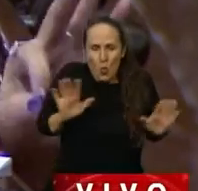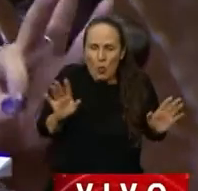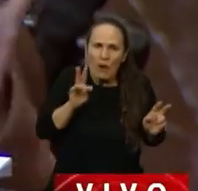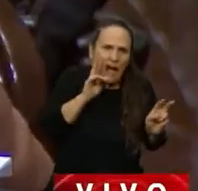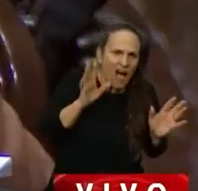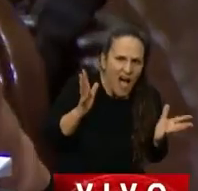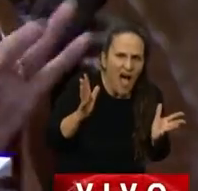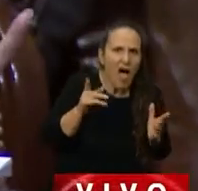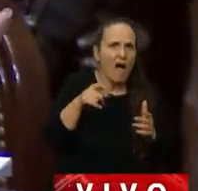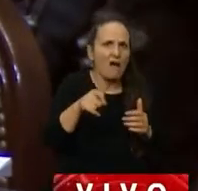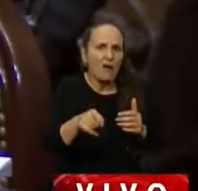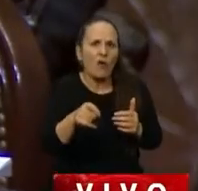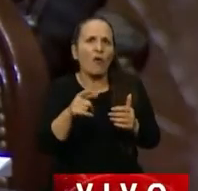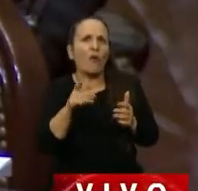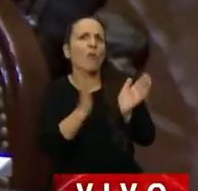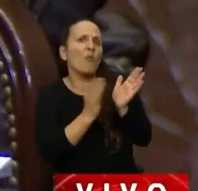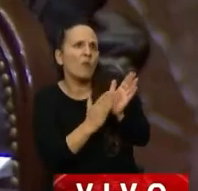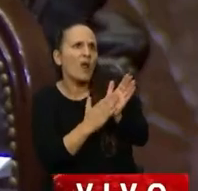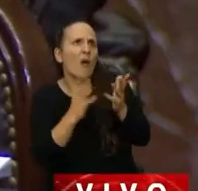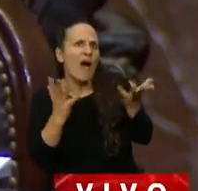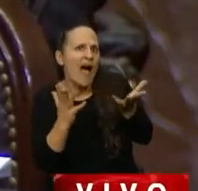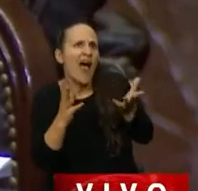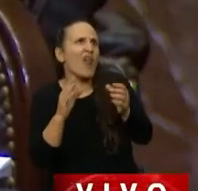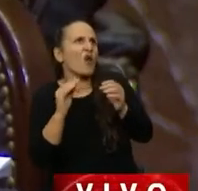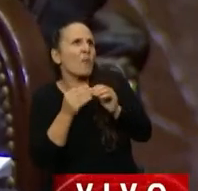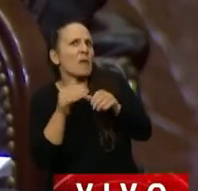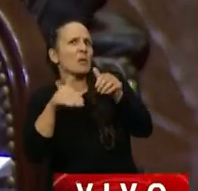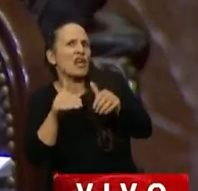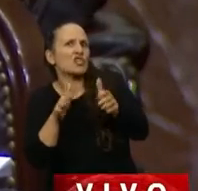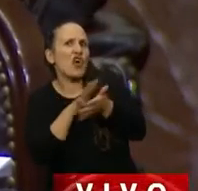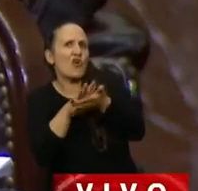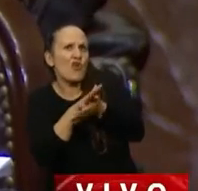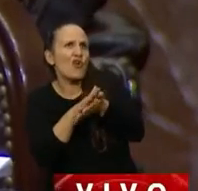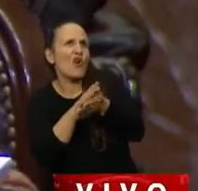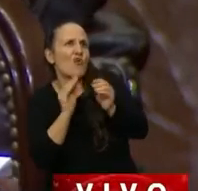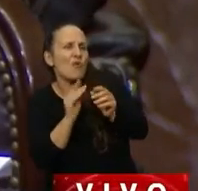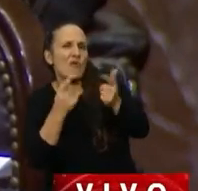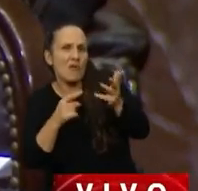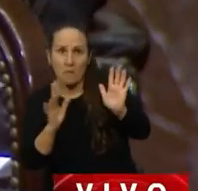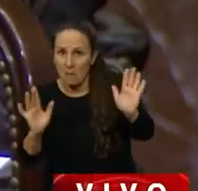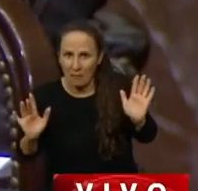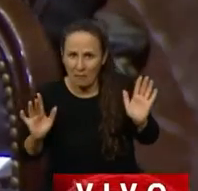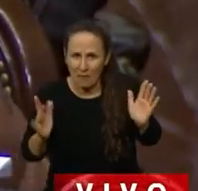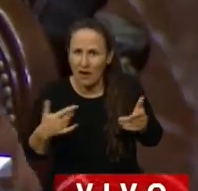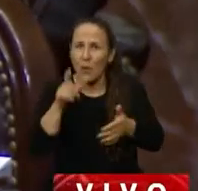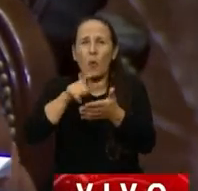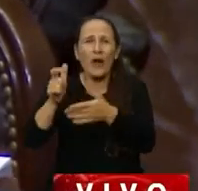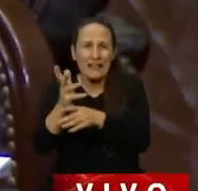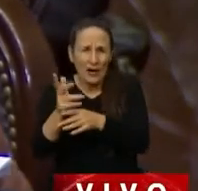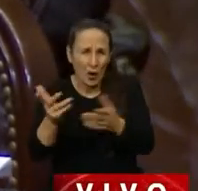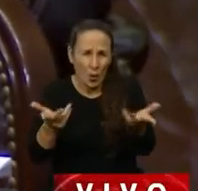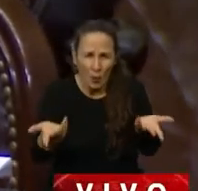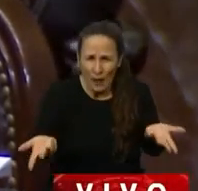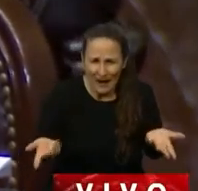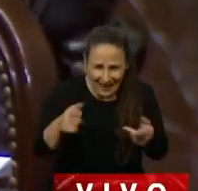he escuchado evidencias de un fraude. Entonces, ¿de qué están hablando? ¿De robo de boletas? Esto